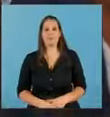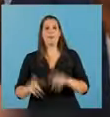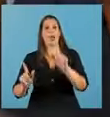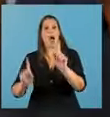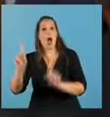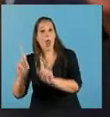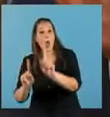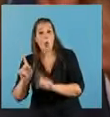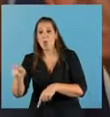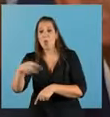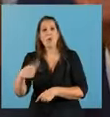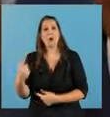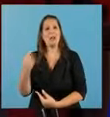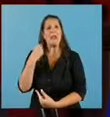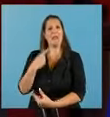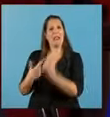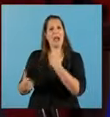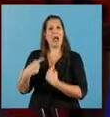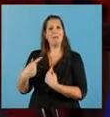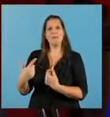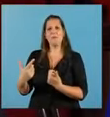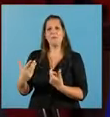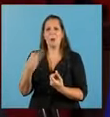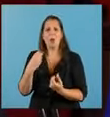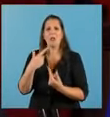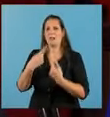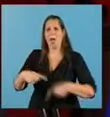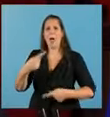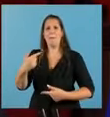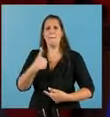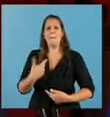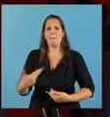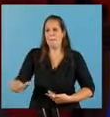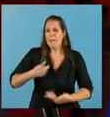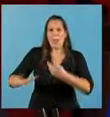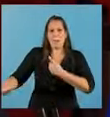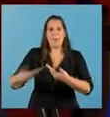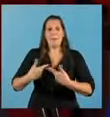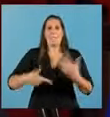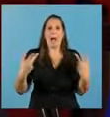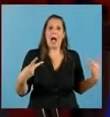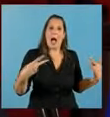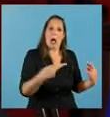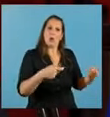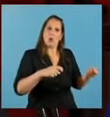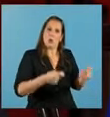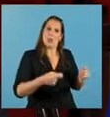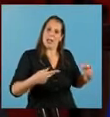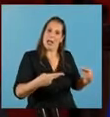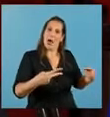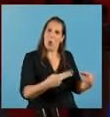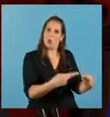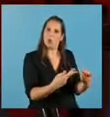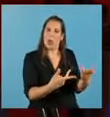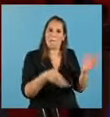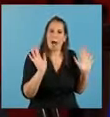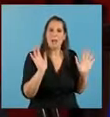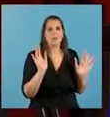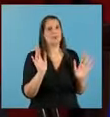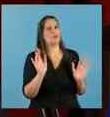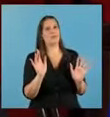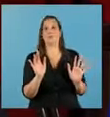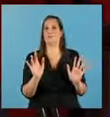Algunos nos critican y nos piden más ajuste. No perdamos de vista que no hay peor alternativa que la austeridad